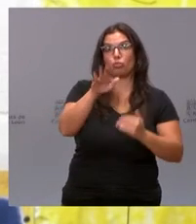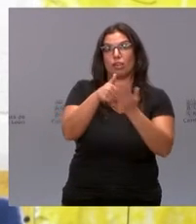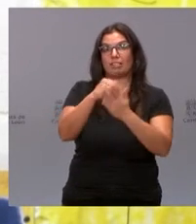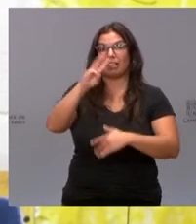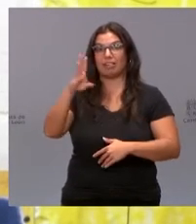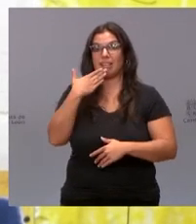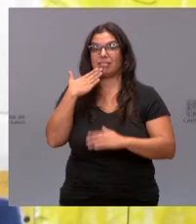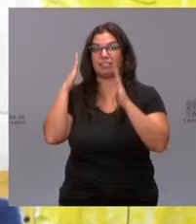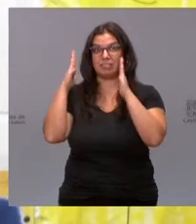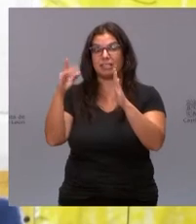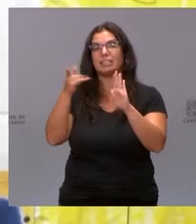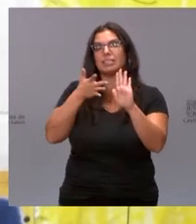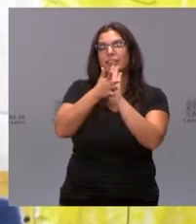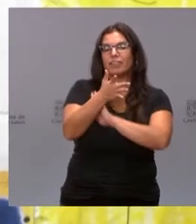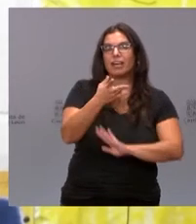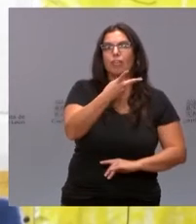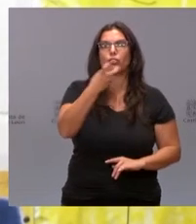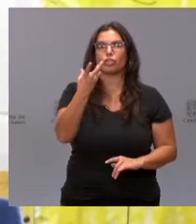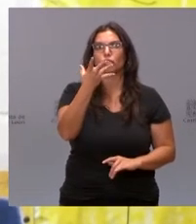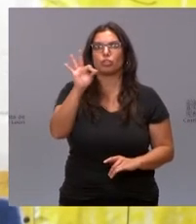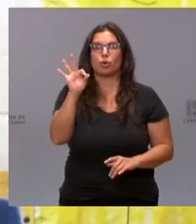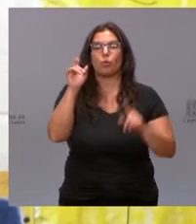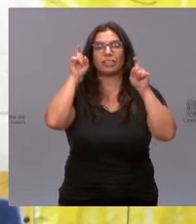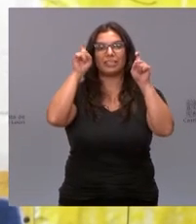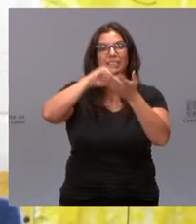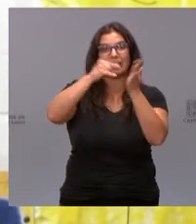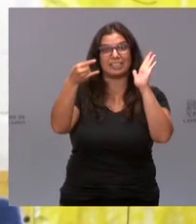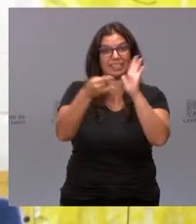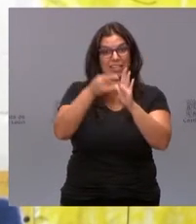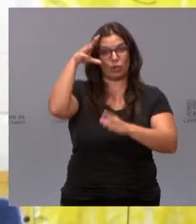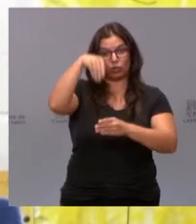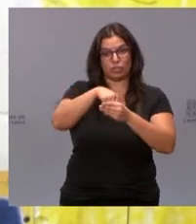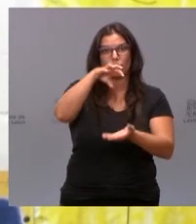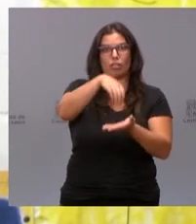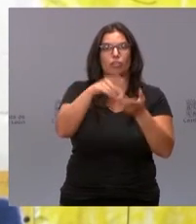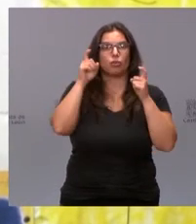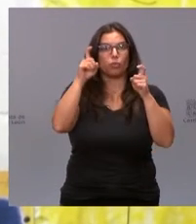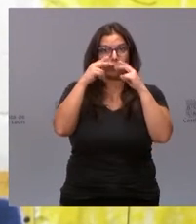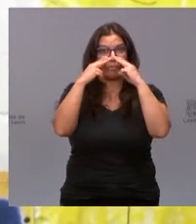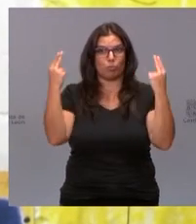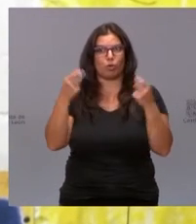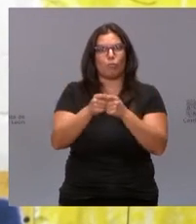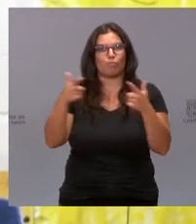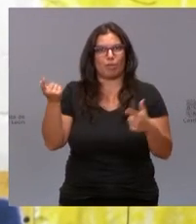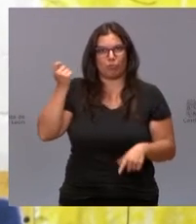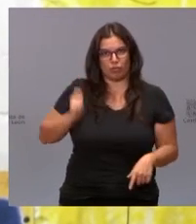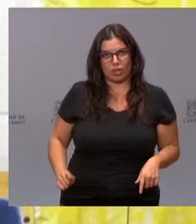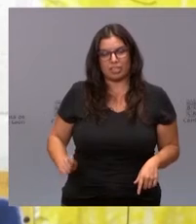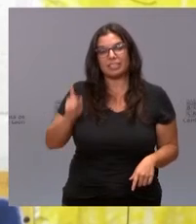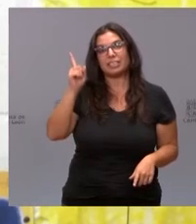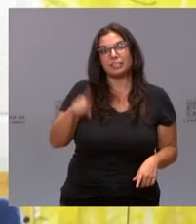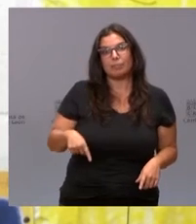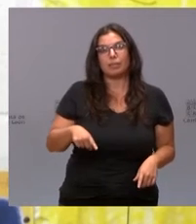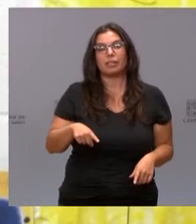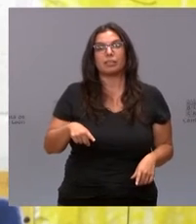incremento de más de 250 técnicos en los centros educativos públicos y el